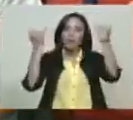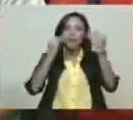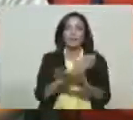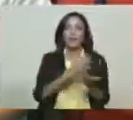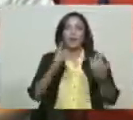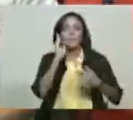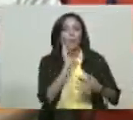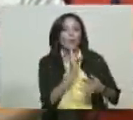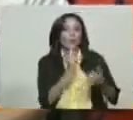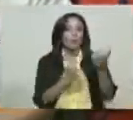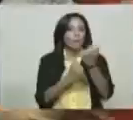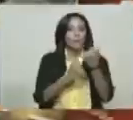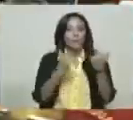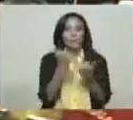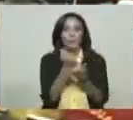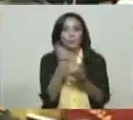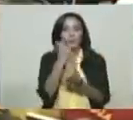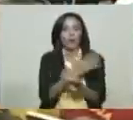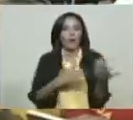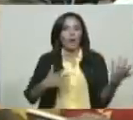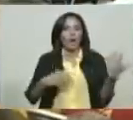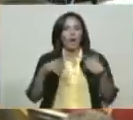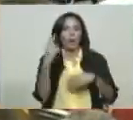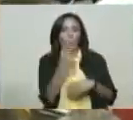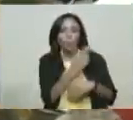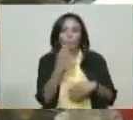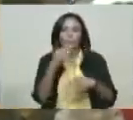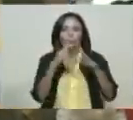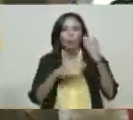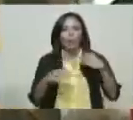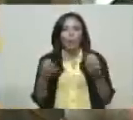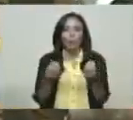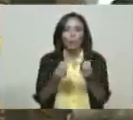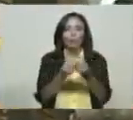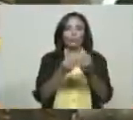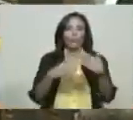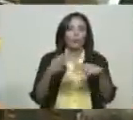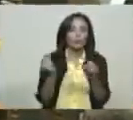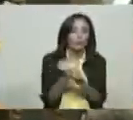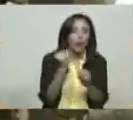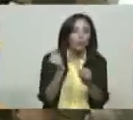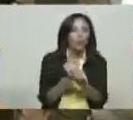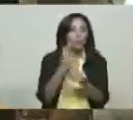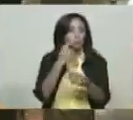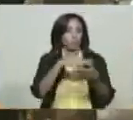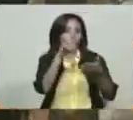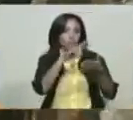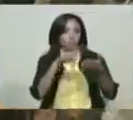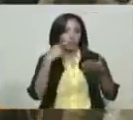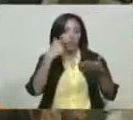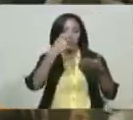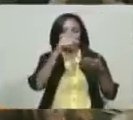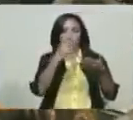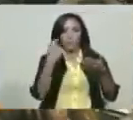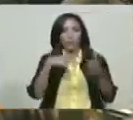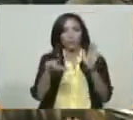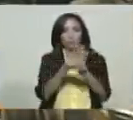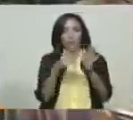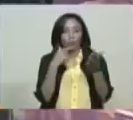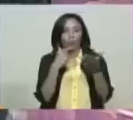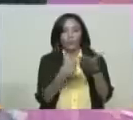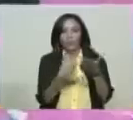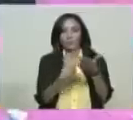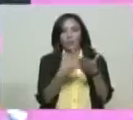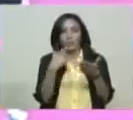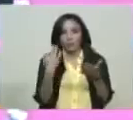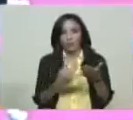bolivariano, comprometidos con los intereses de la clase trabajadora y el pueblo. Estoy leyendo literal, estoy leyendo,